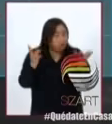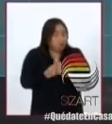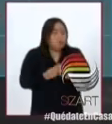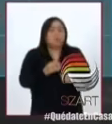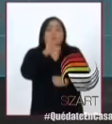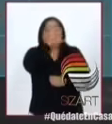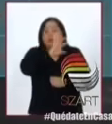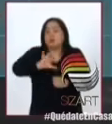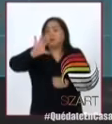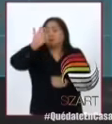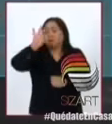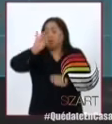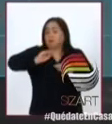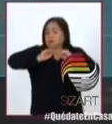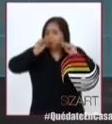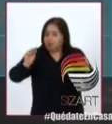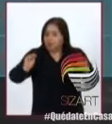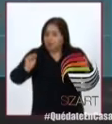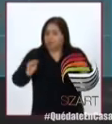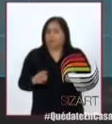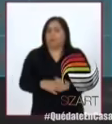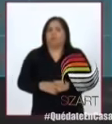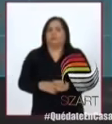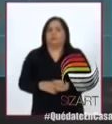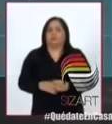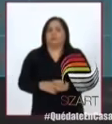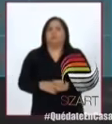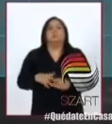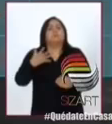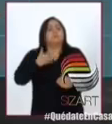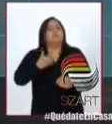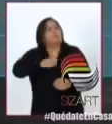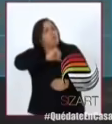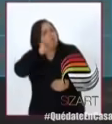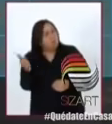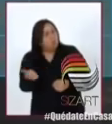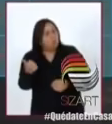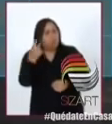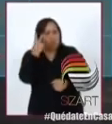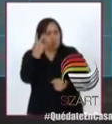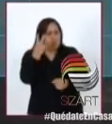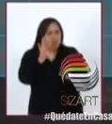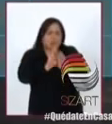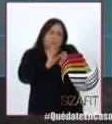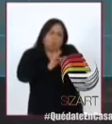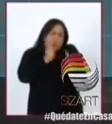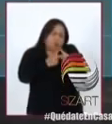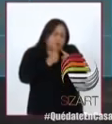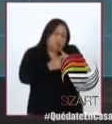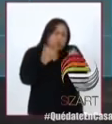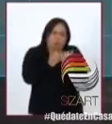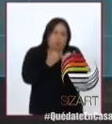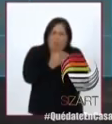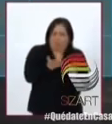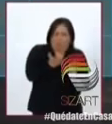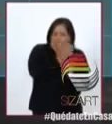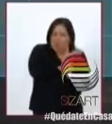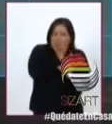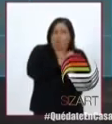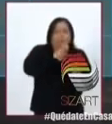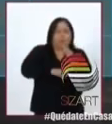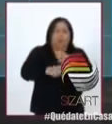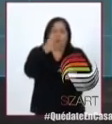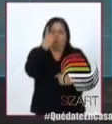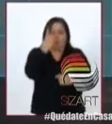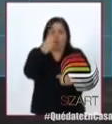540 metros. Hay además otros dos procedimientos de calcular la distancia anterior. Uno